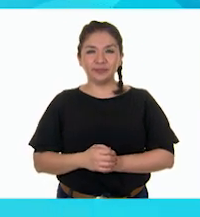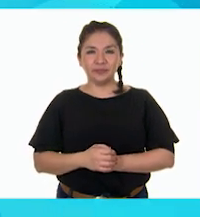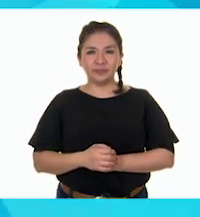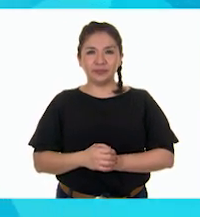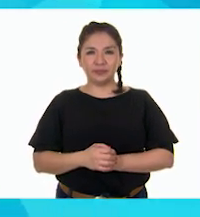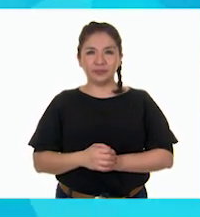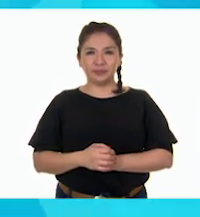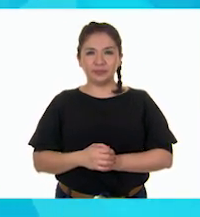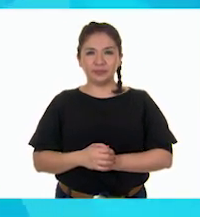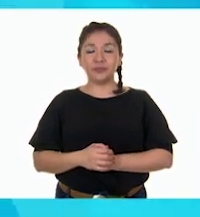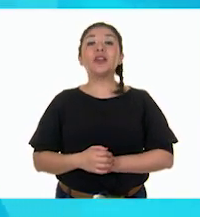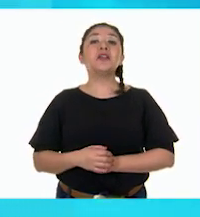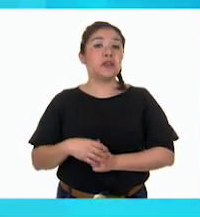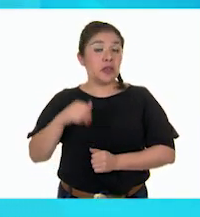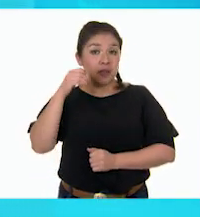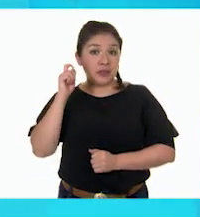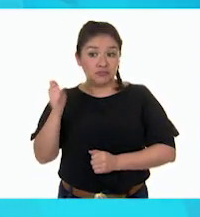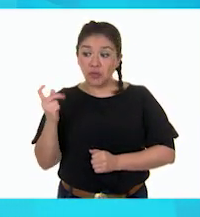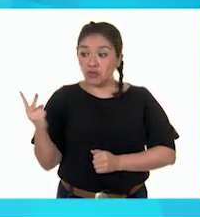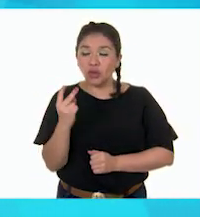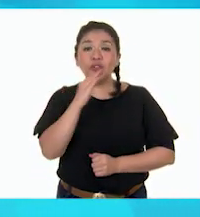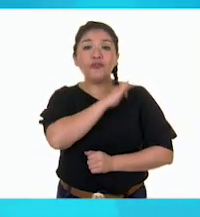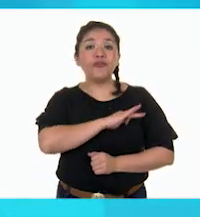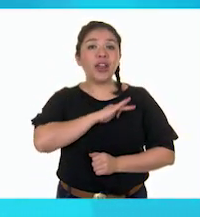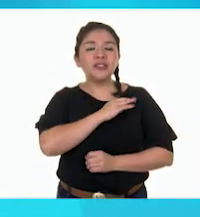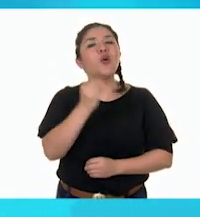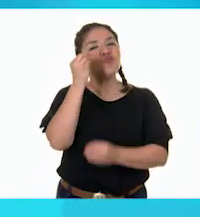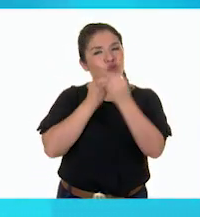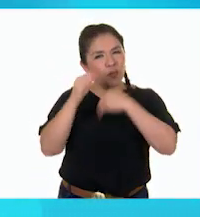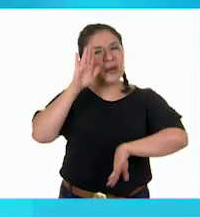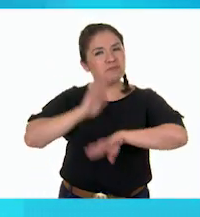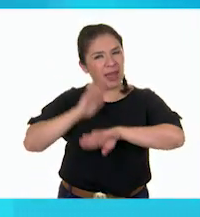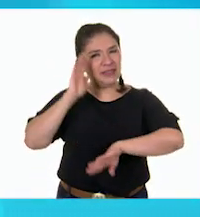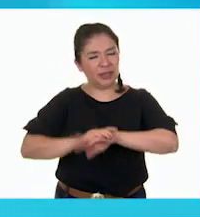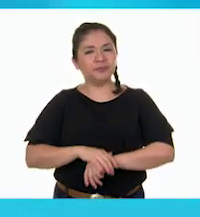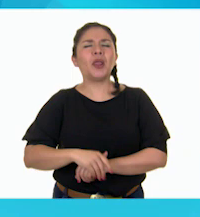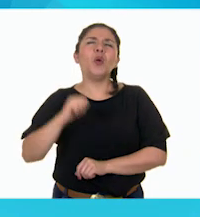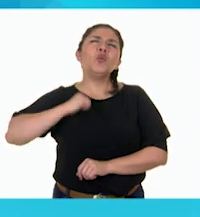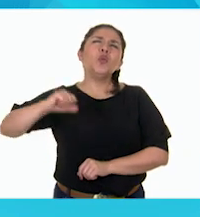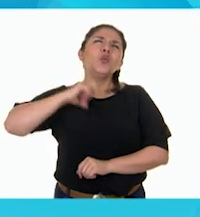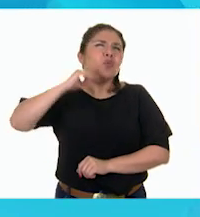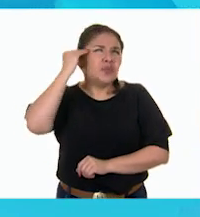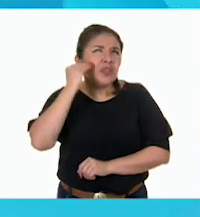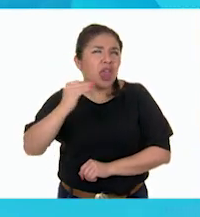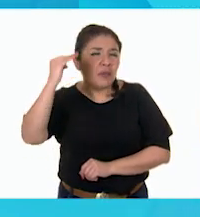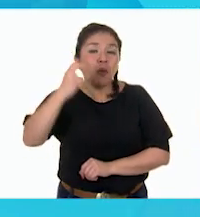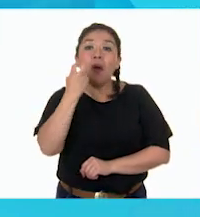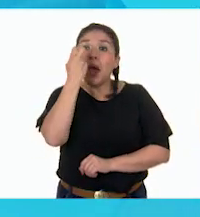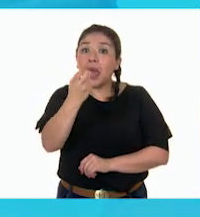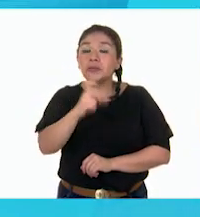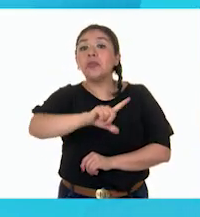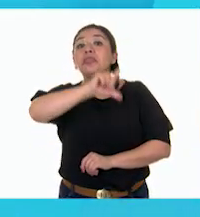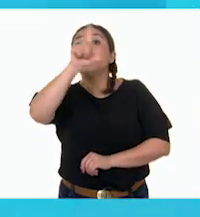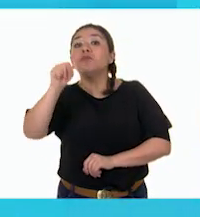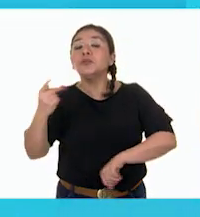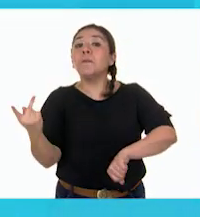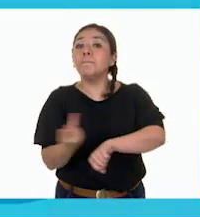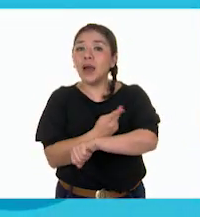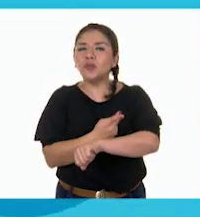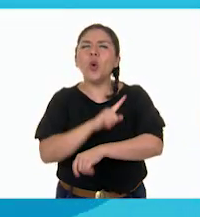Fueron felices y comieron perdices. Hace mucho tiempo. Y así fue como, en un lejano